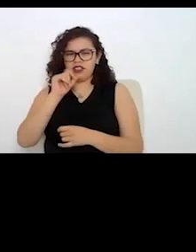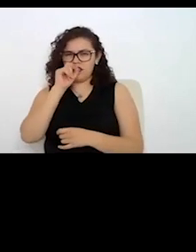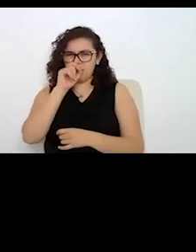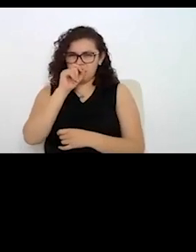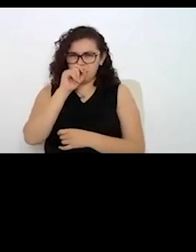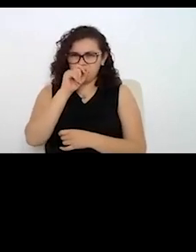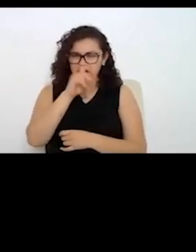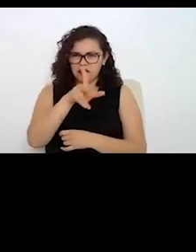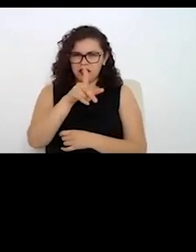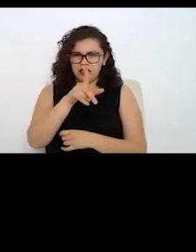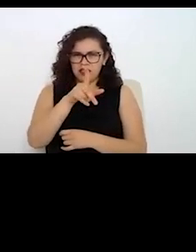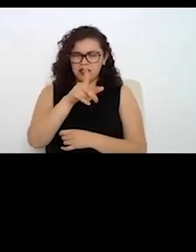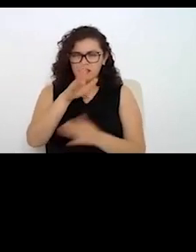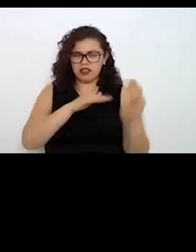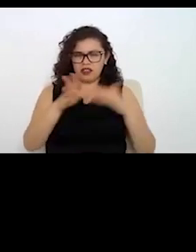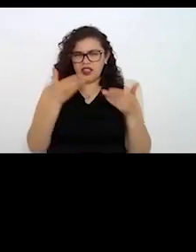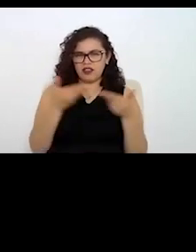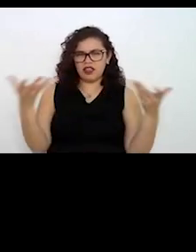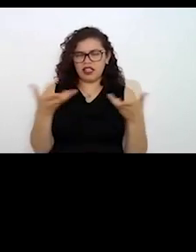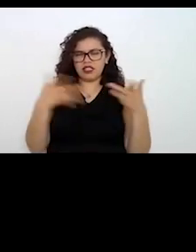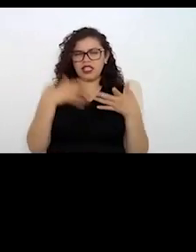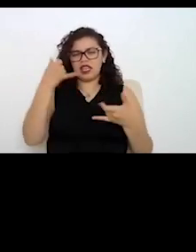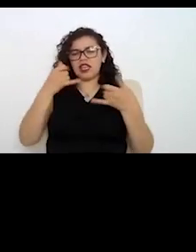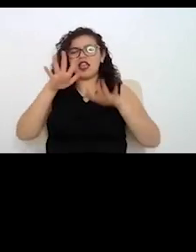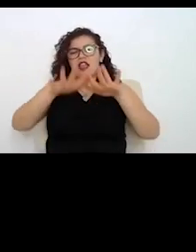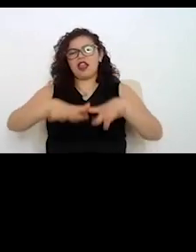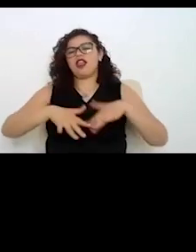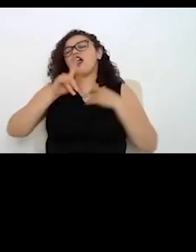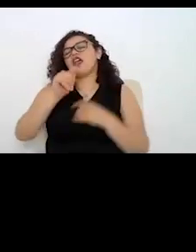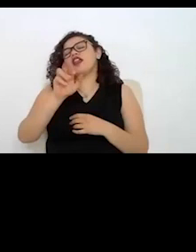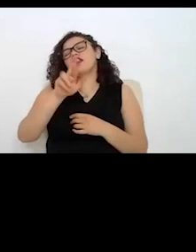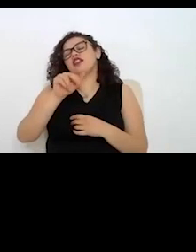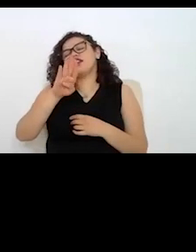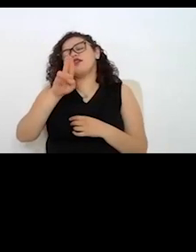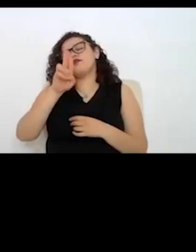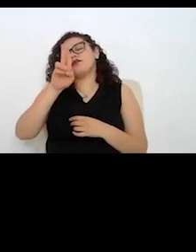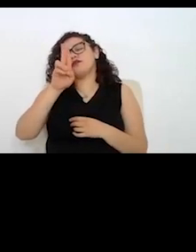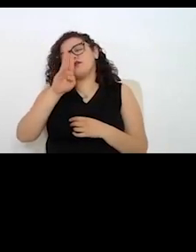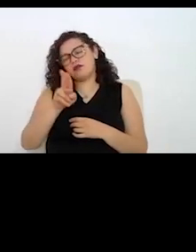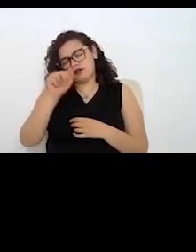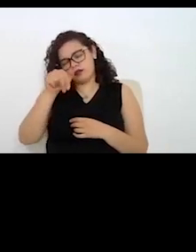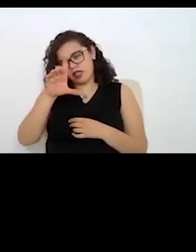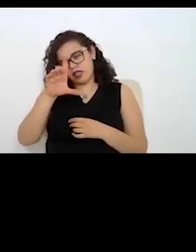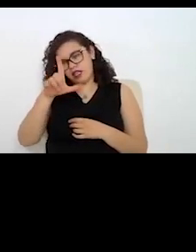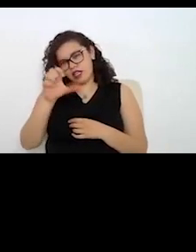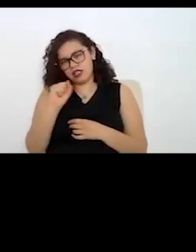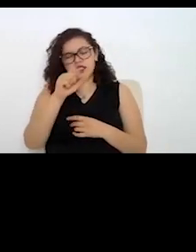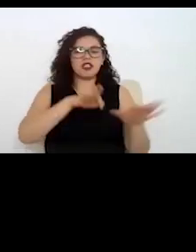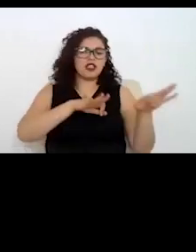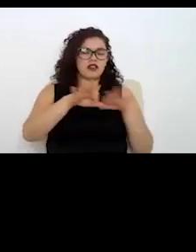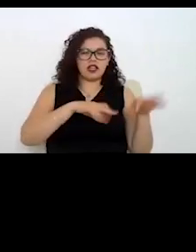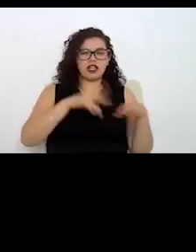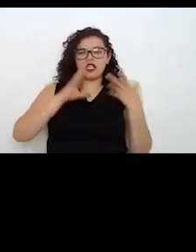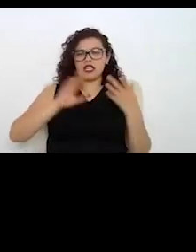ahora más bien lo que se crearon son tribunales laborales y estos ya dependen completamente del Poder Judicial